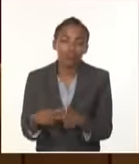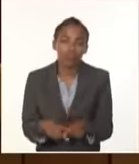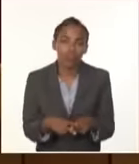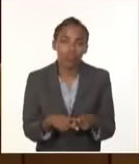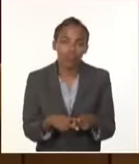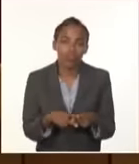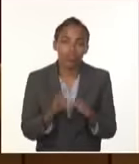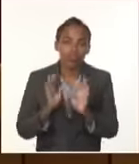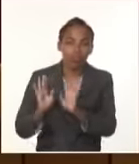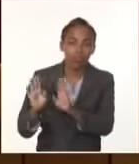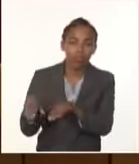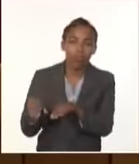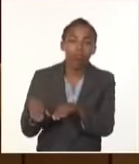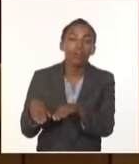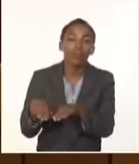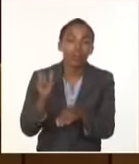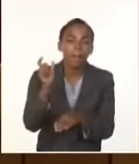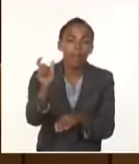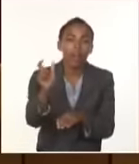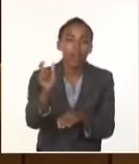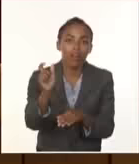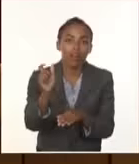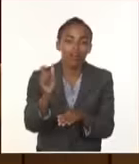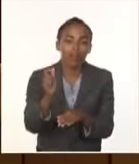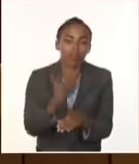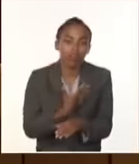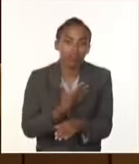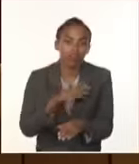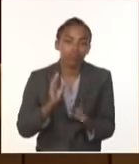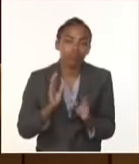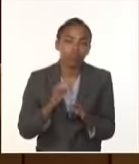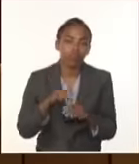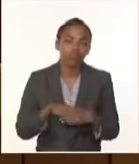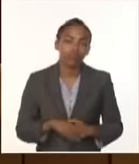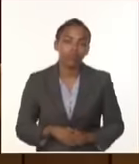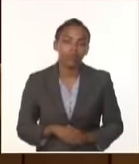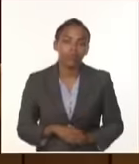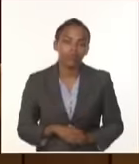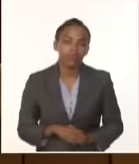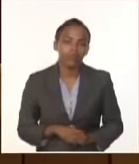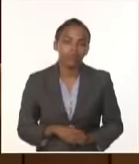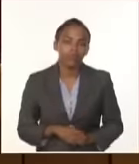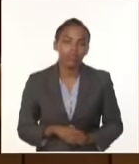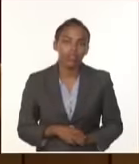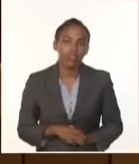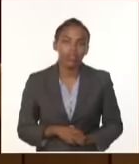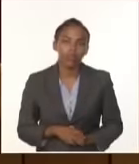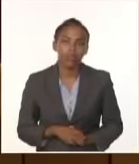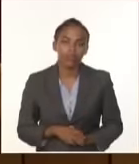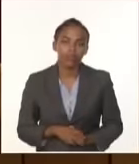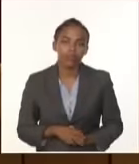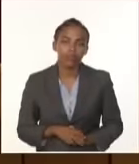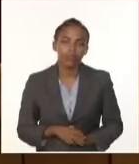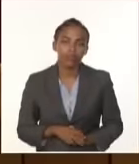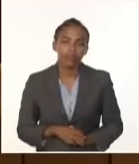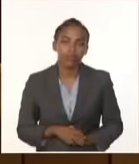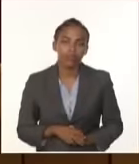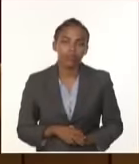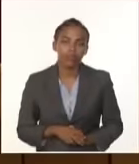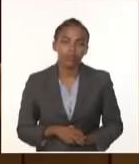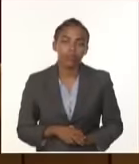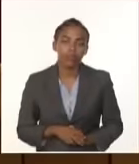desterrado la palabra derrota de la filosofía cotidiana. Hoy una de las preguntas más importantes que